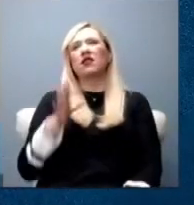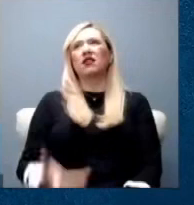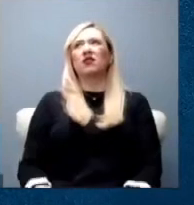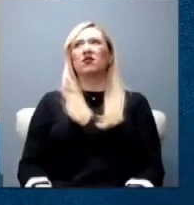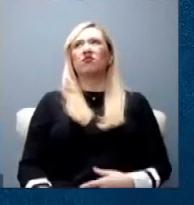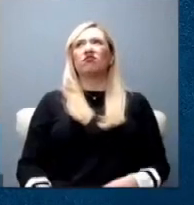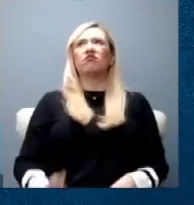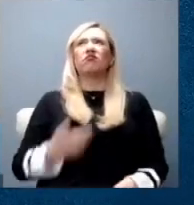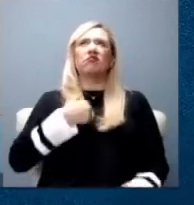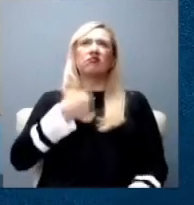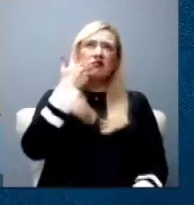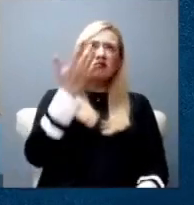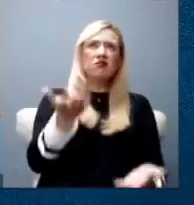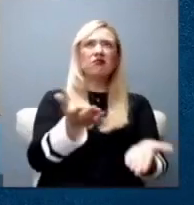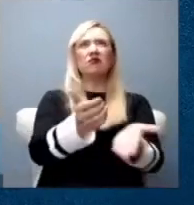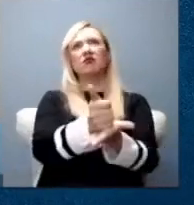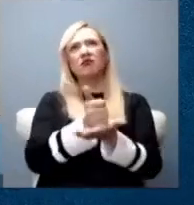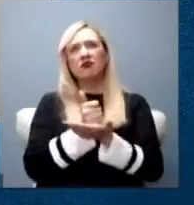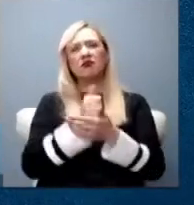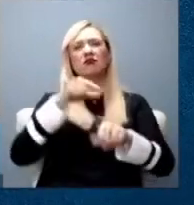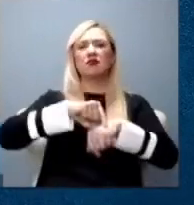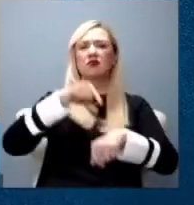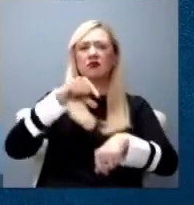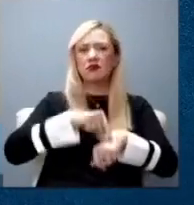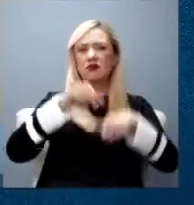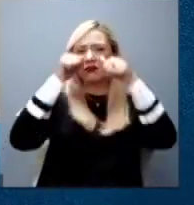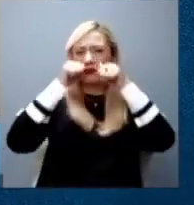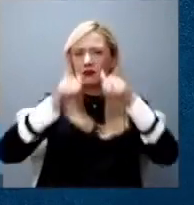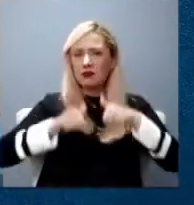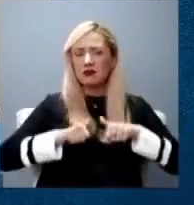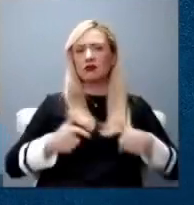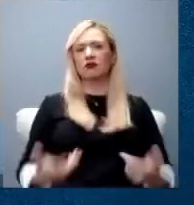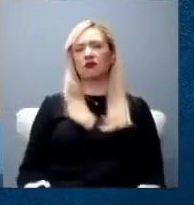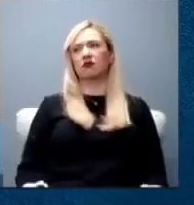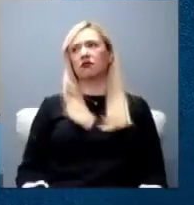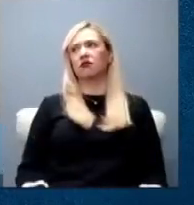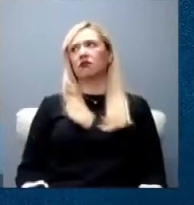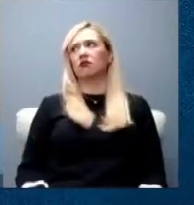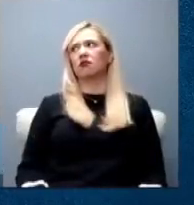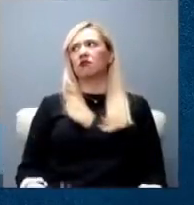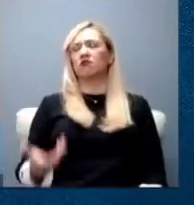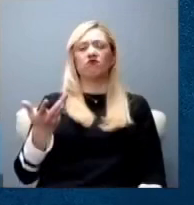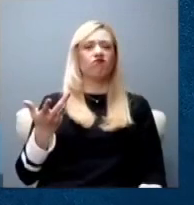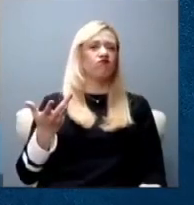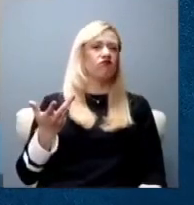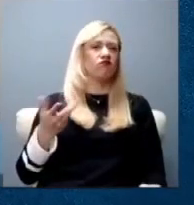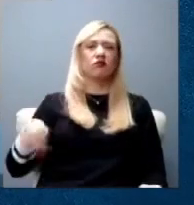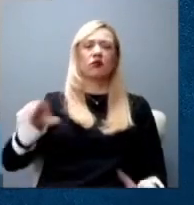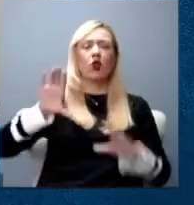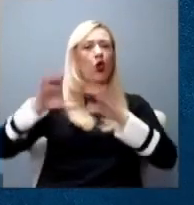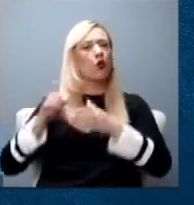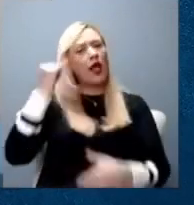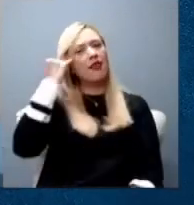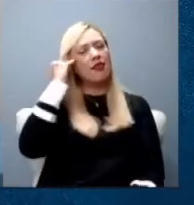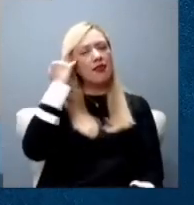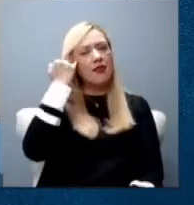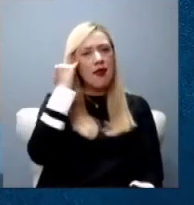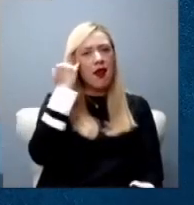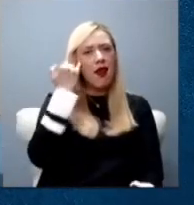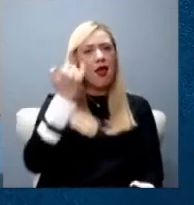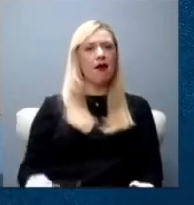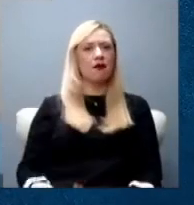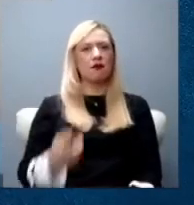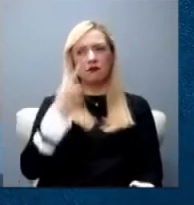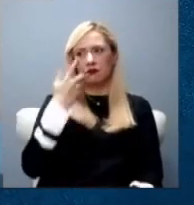a programas de salud, con relación a el acceso a derechos sociales por parte de comunidades indígenas, ¿no? En el reciente caso